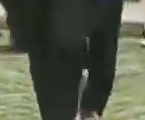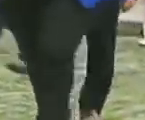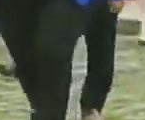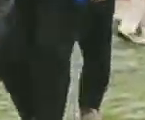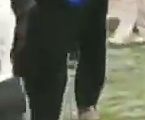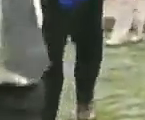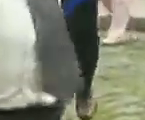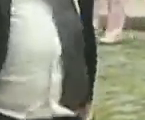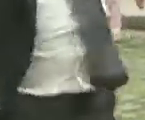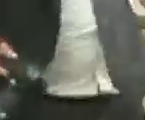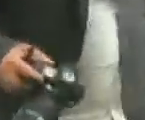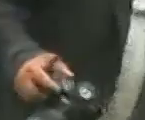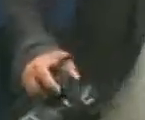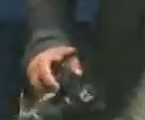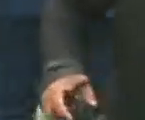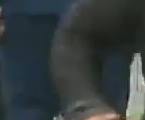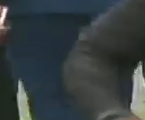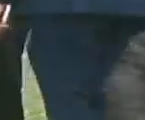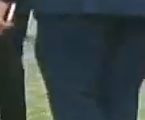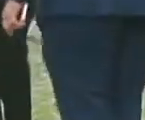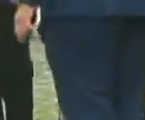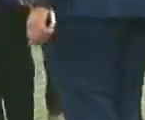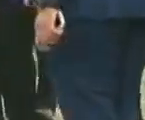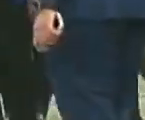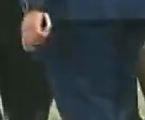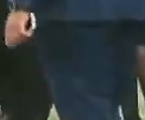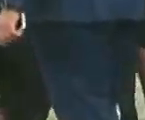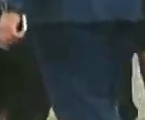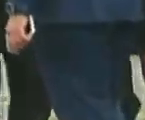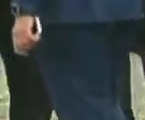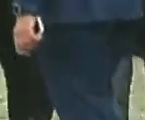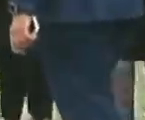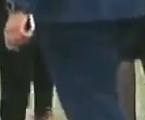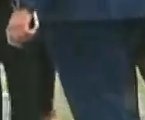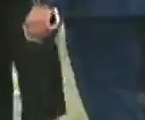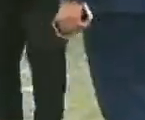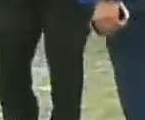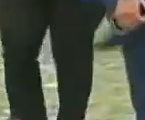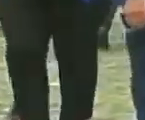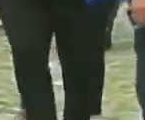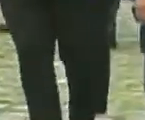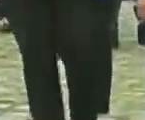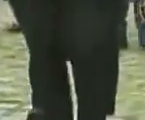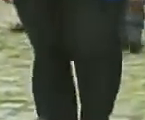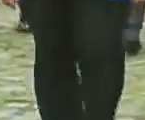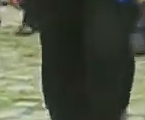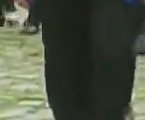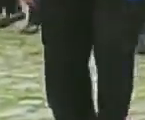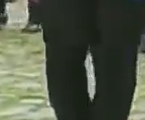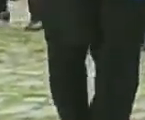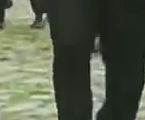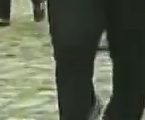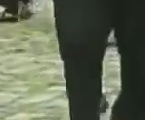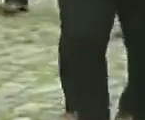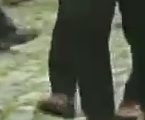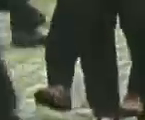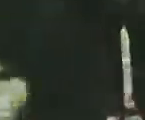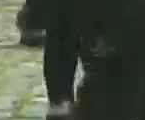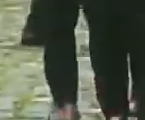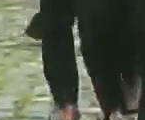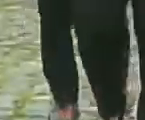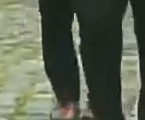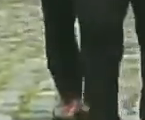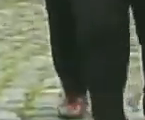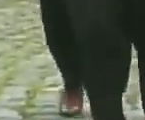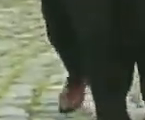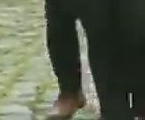los honores militares correspondientes a unas autoridades de su investidura. A través de las imágenes que les ofrecemos